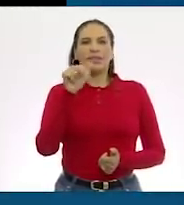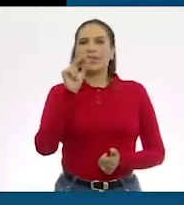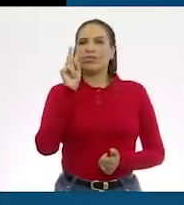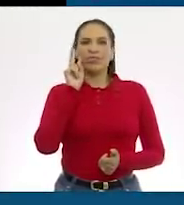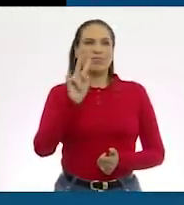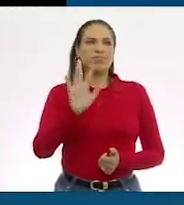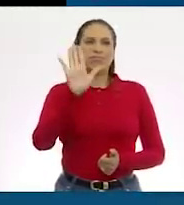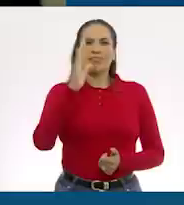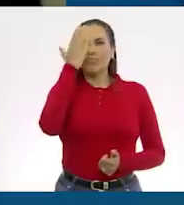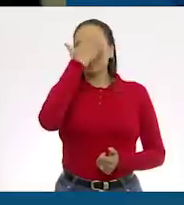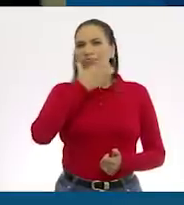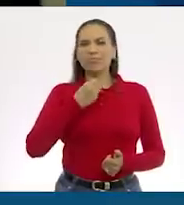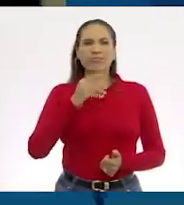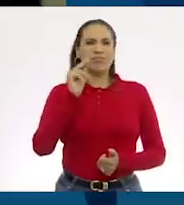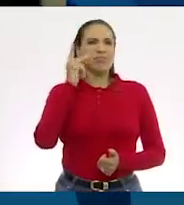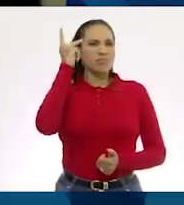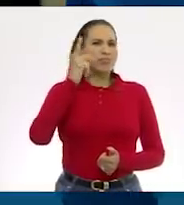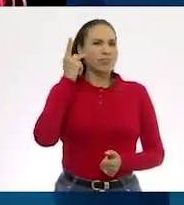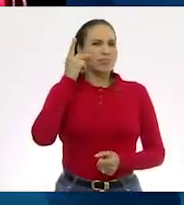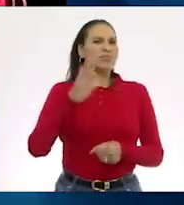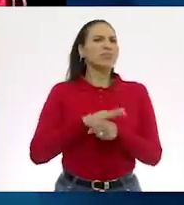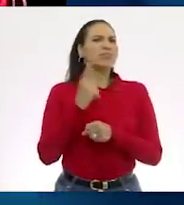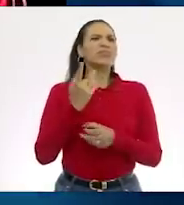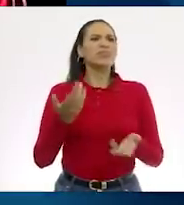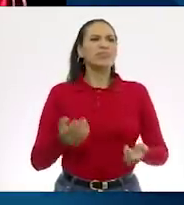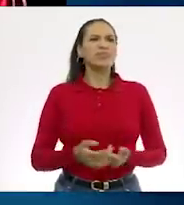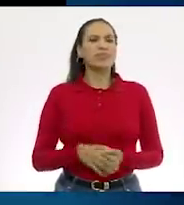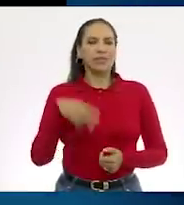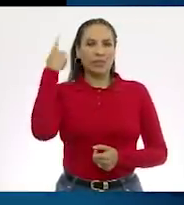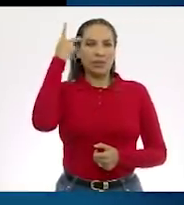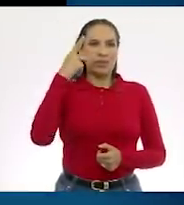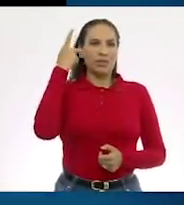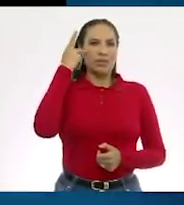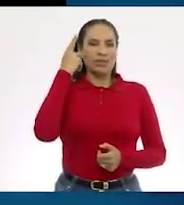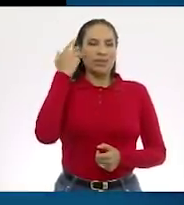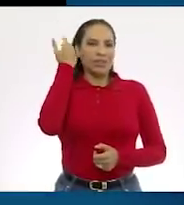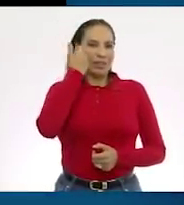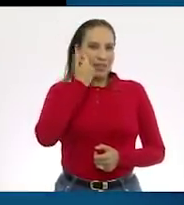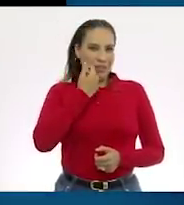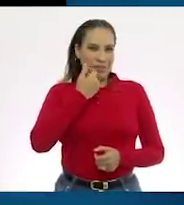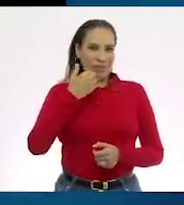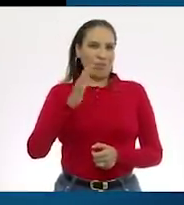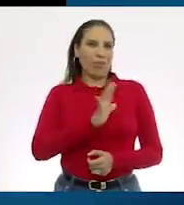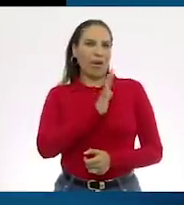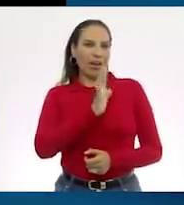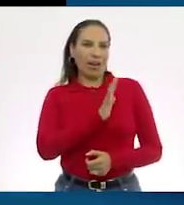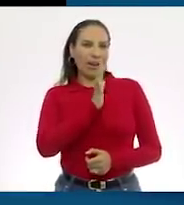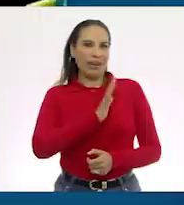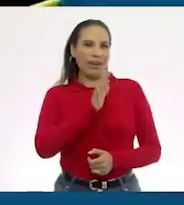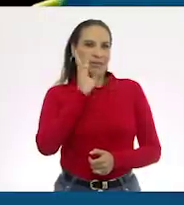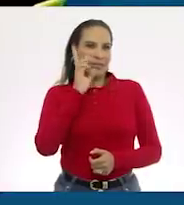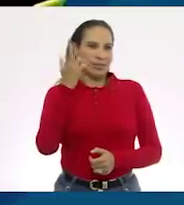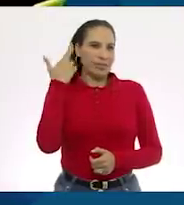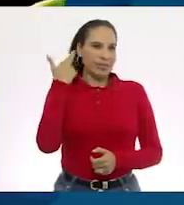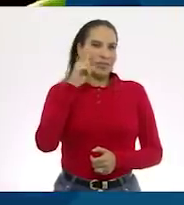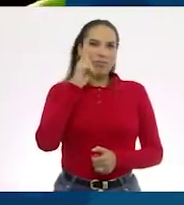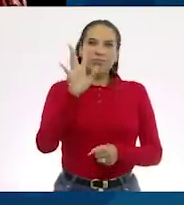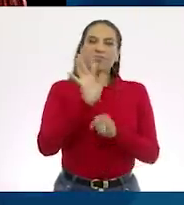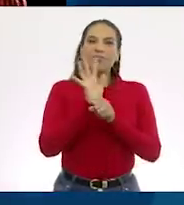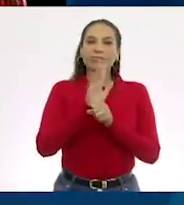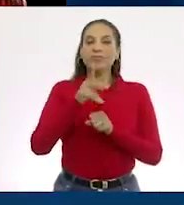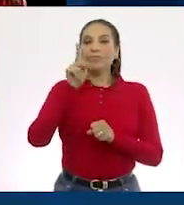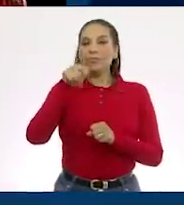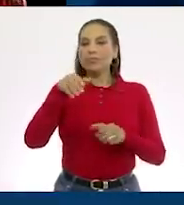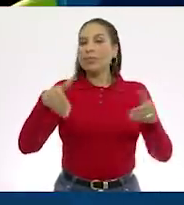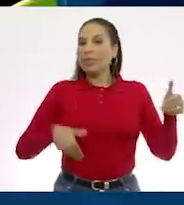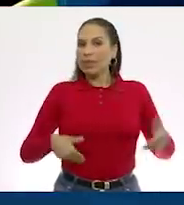parece princesa. ¿Por qué lo dices? Las princesas son güeritas. Sí, es cierto que no han visto las películas. Pero esto es